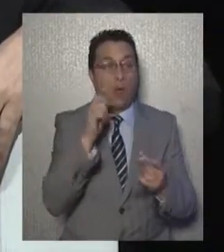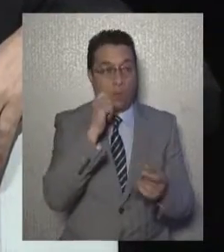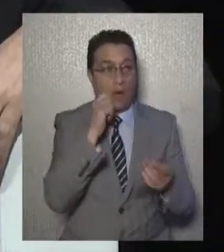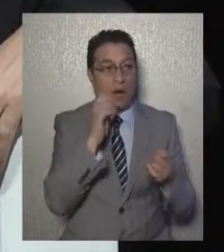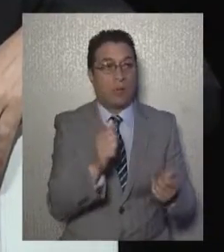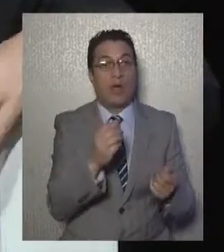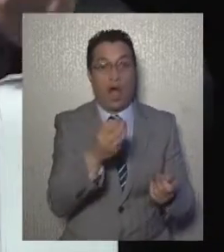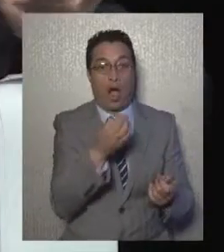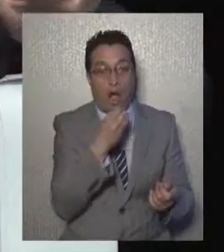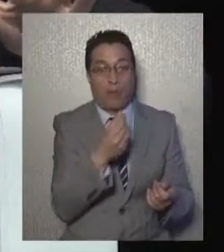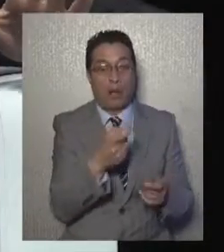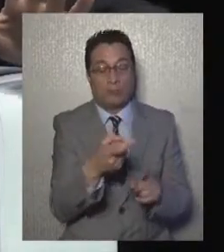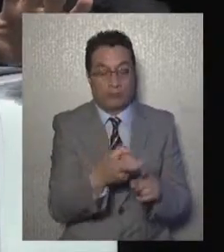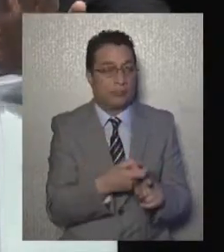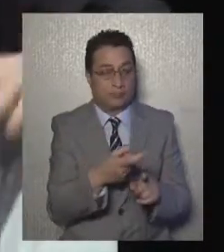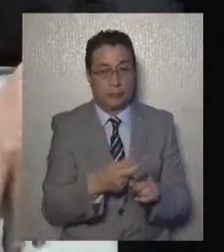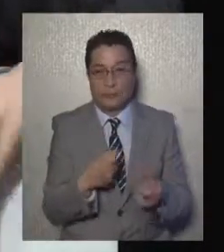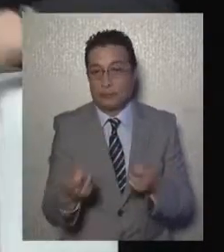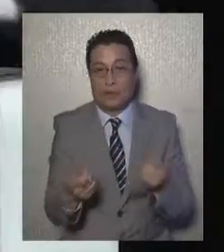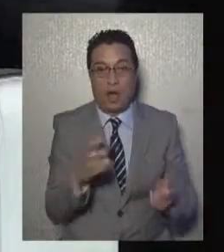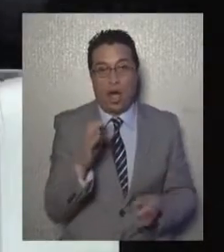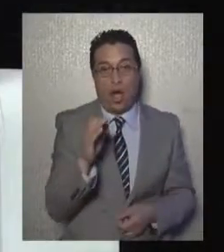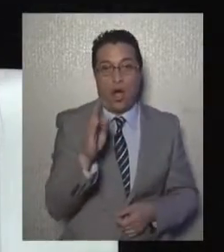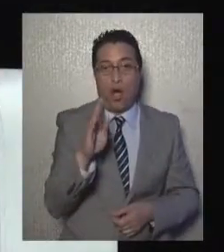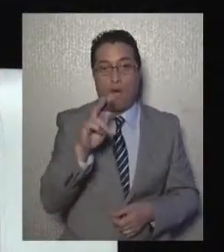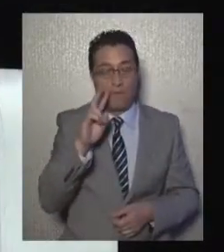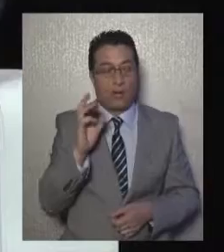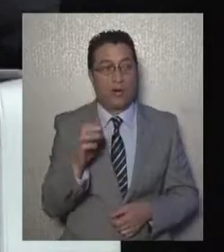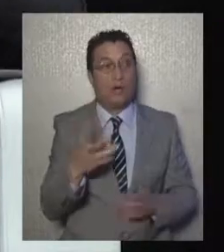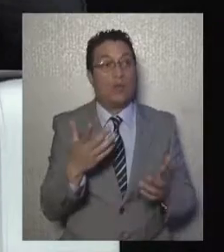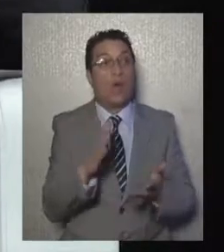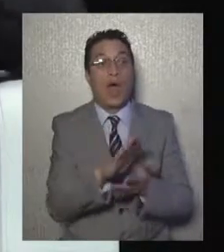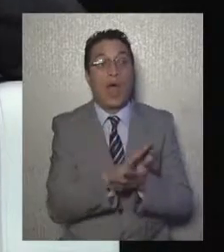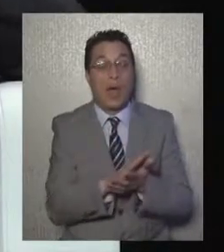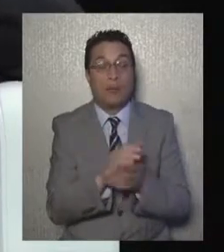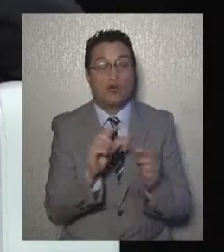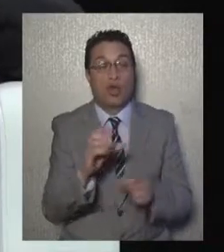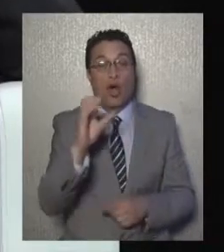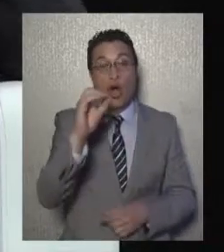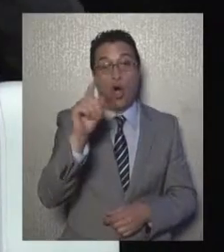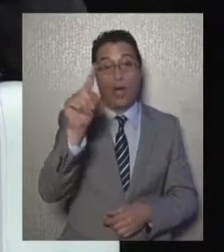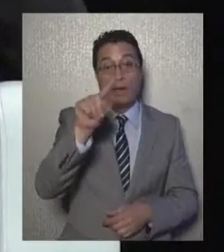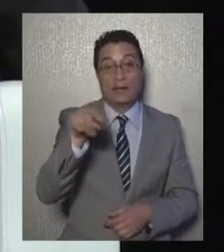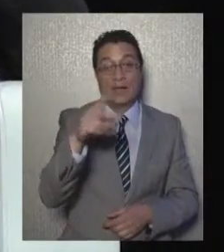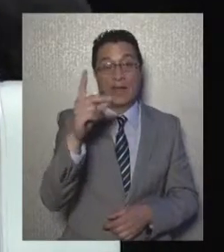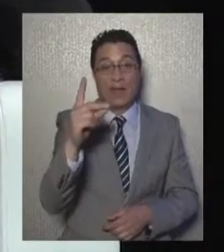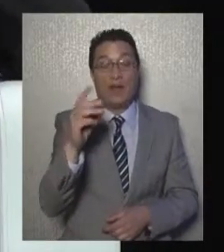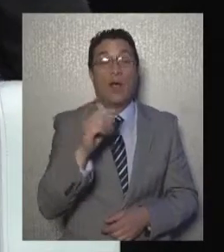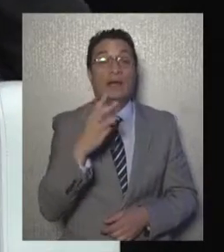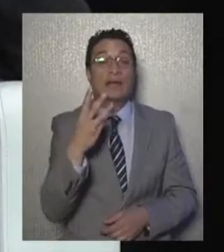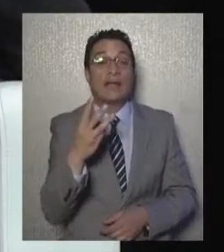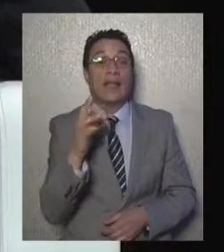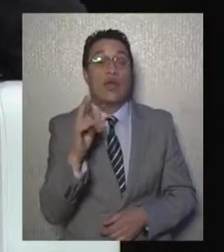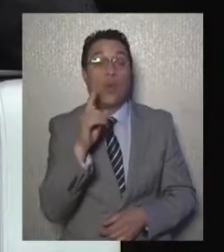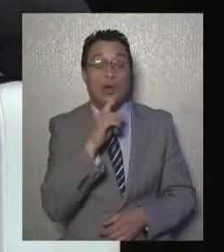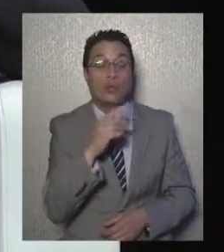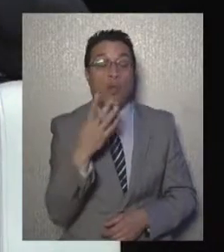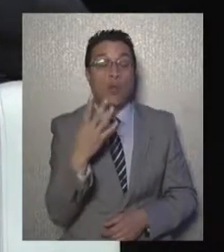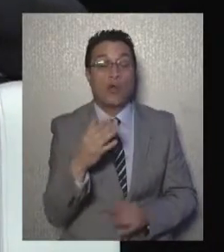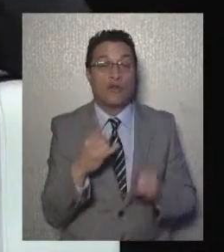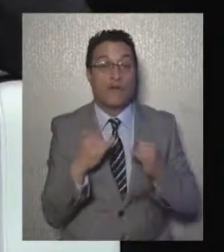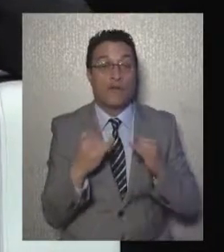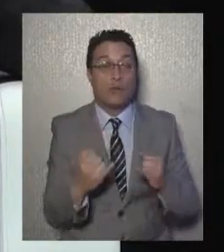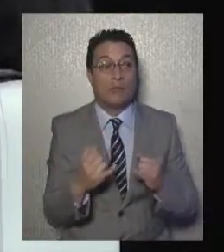comiendo a fin de mes. Me parece que es más o menos obvia. Ahora, ese es un ejemplo chiquitito. La OECD, en 3 de los últimos 4 informes, le ha dicho a